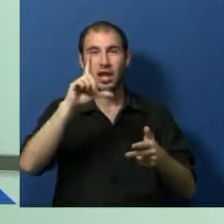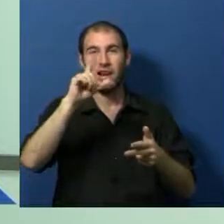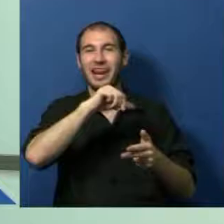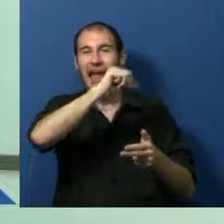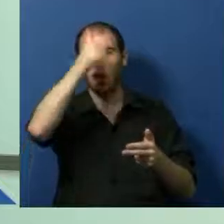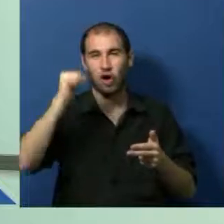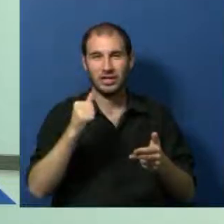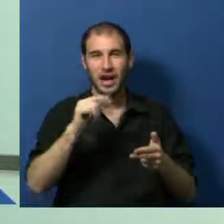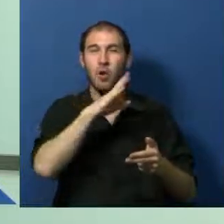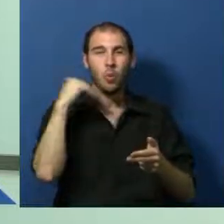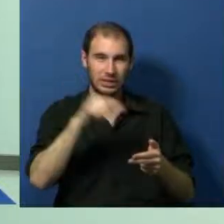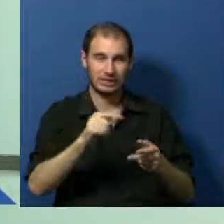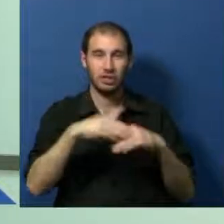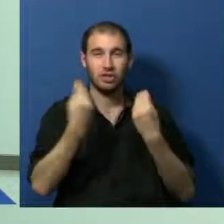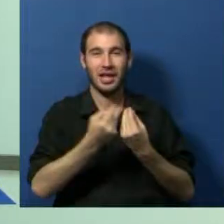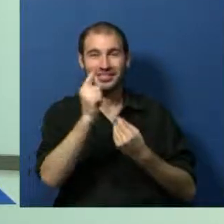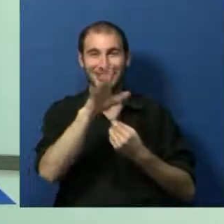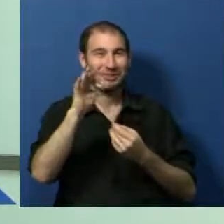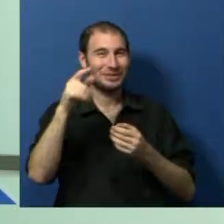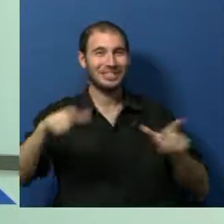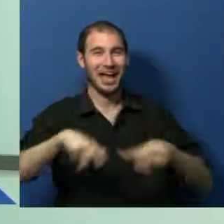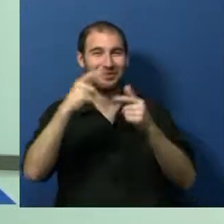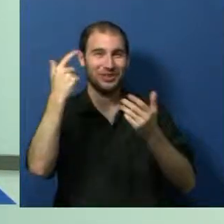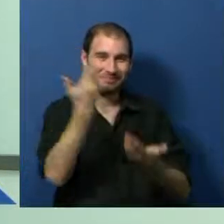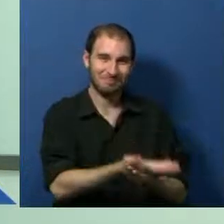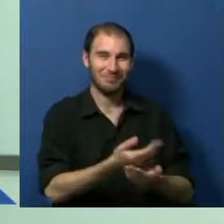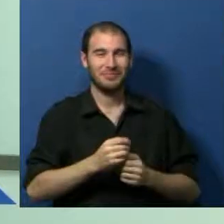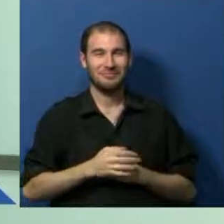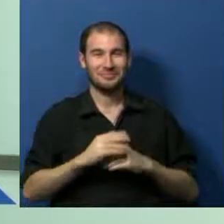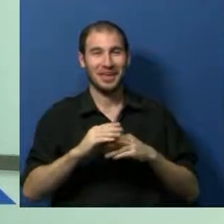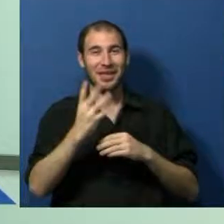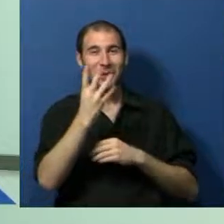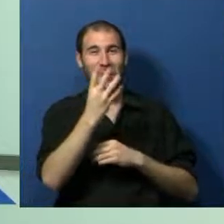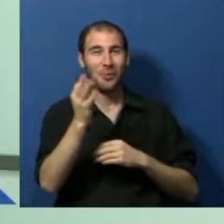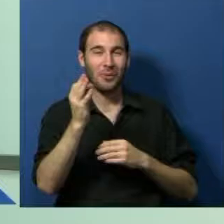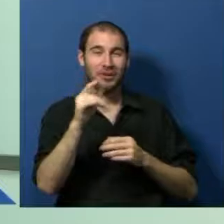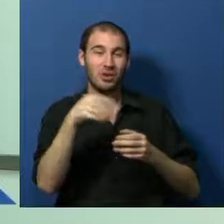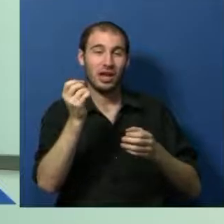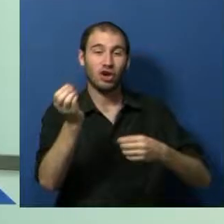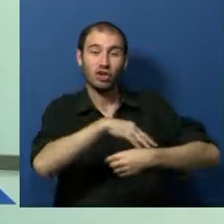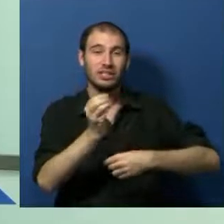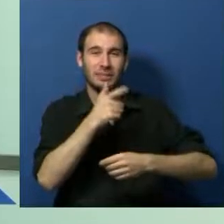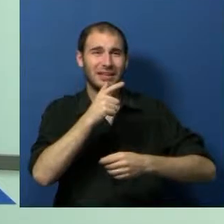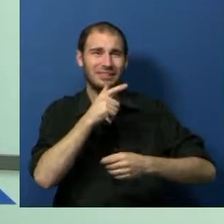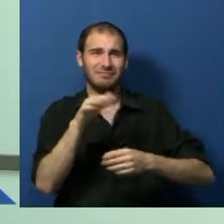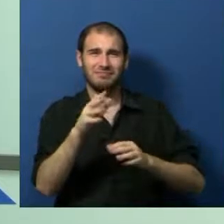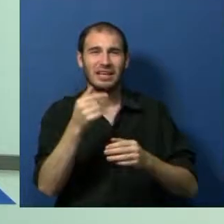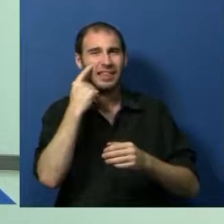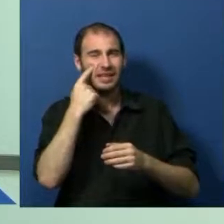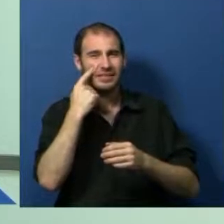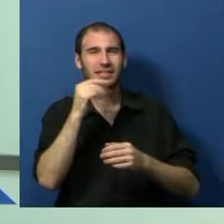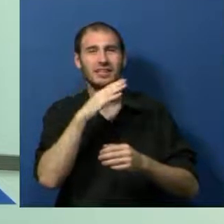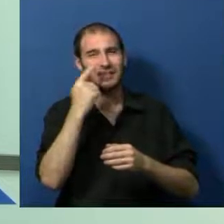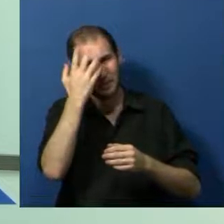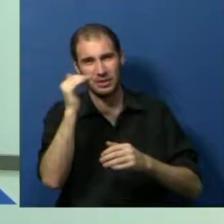Colonia, allí en el departamento de Junín. Más de 150 árboles caídos. Aproximadamente el 40% de la cosecha no ha sido levantada, según lo que manifestó el intendente